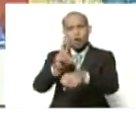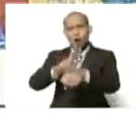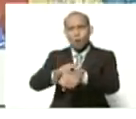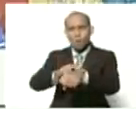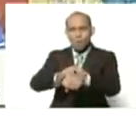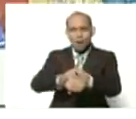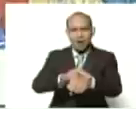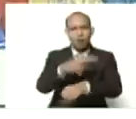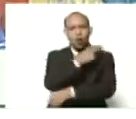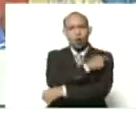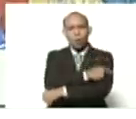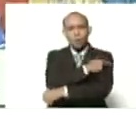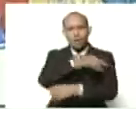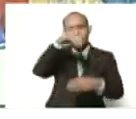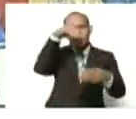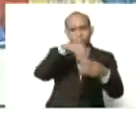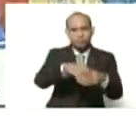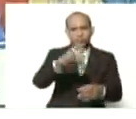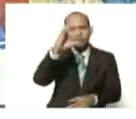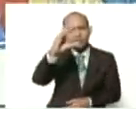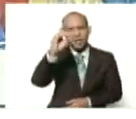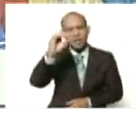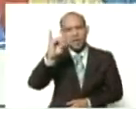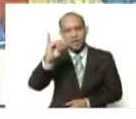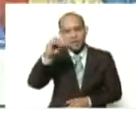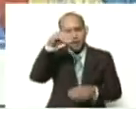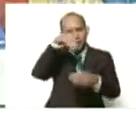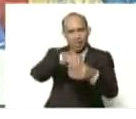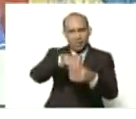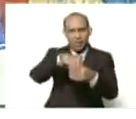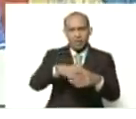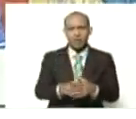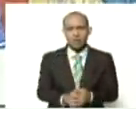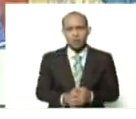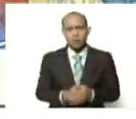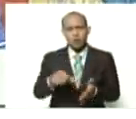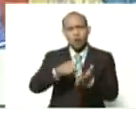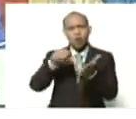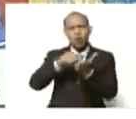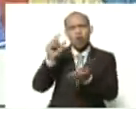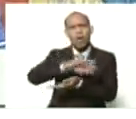médicos, hospitalizados en CDI, en el Poliedro,